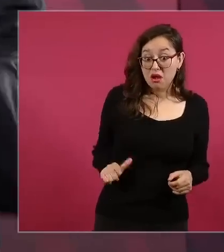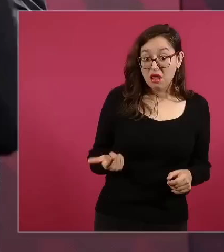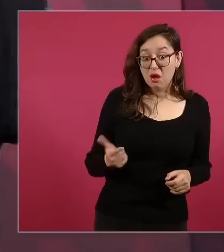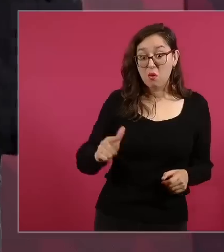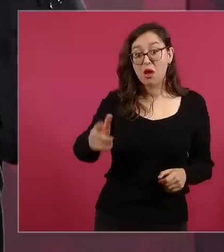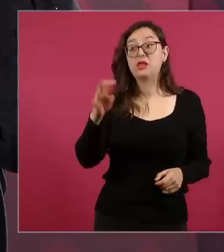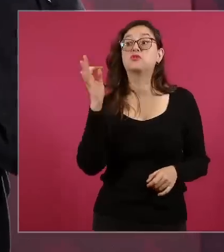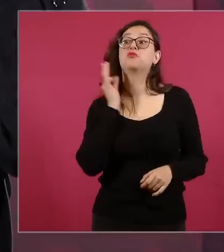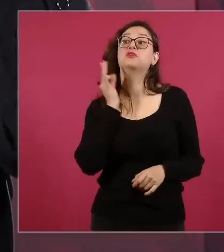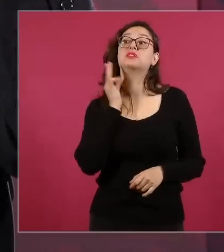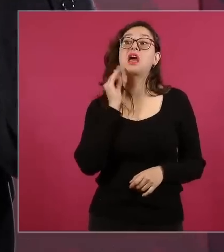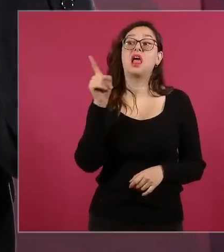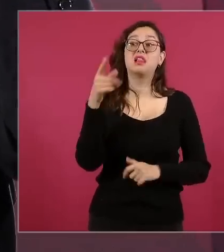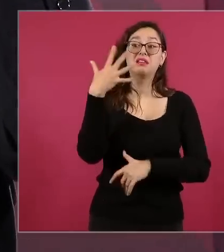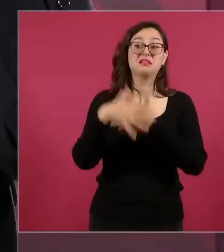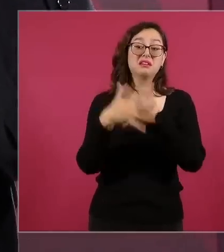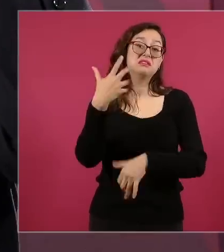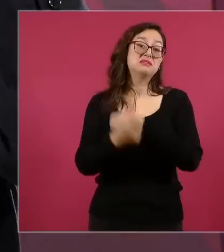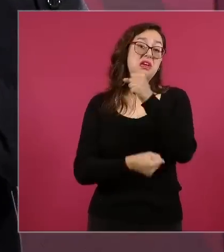que lleva 15 años